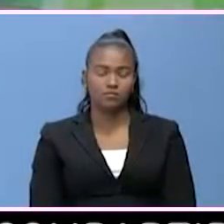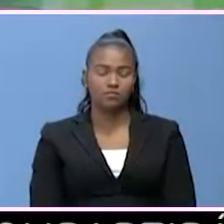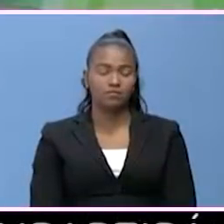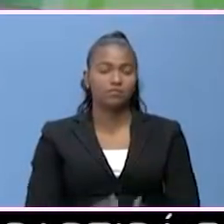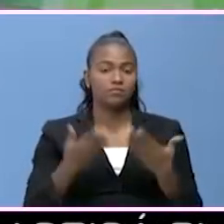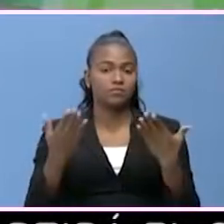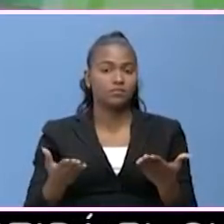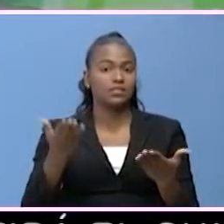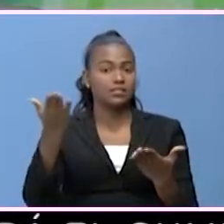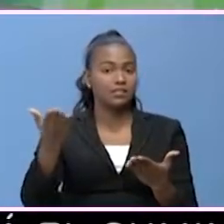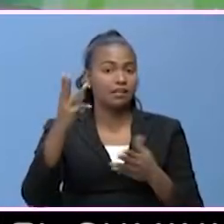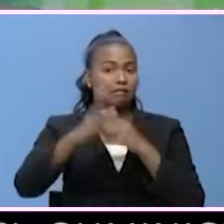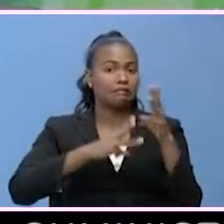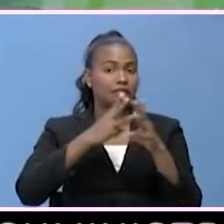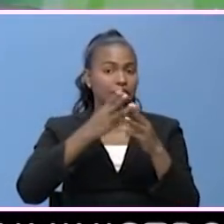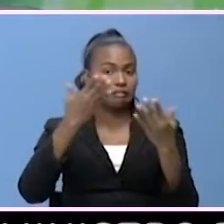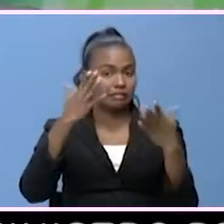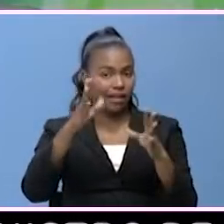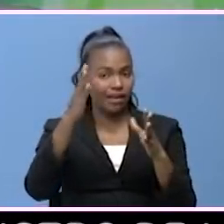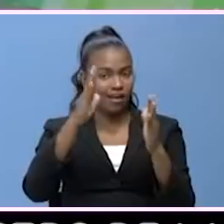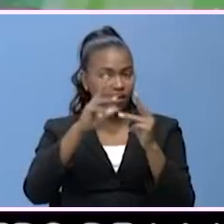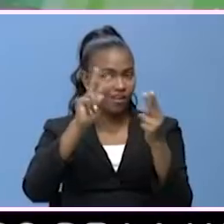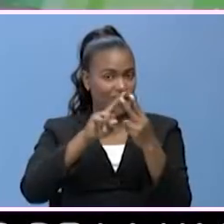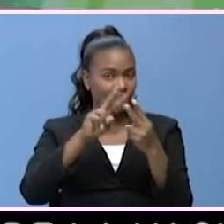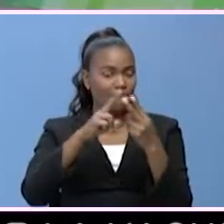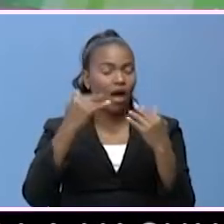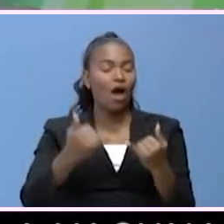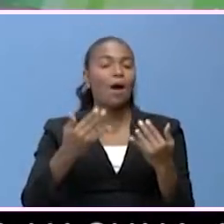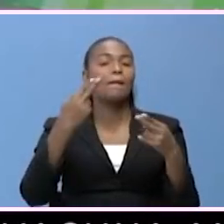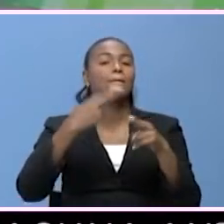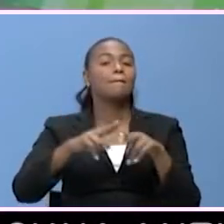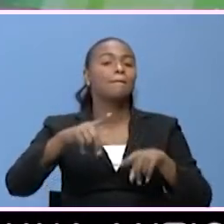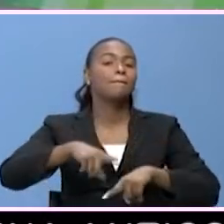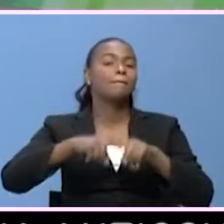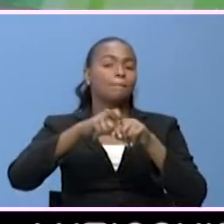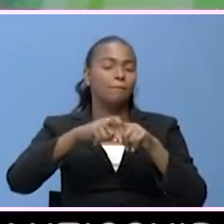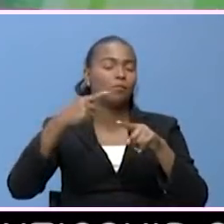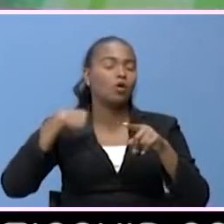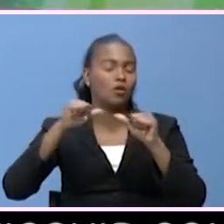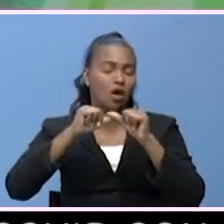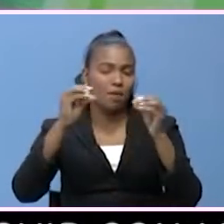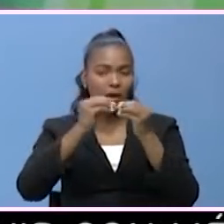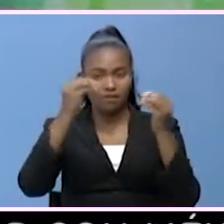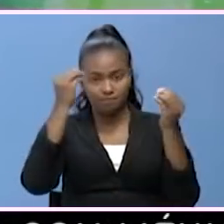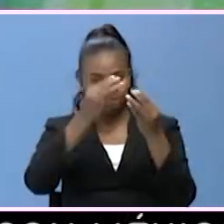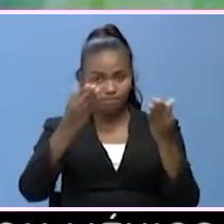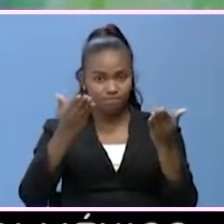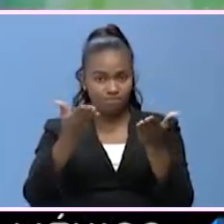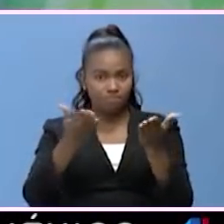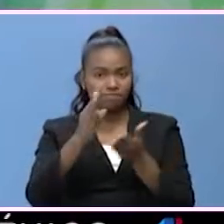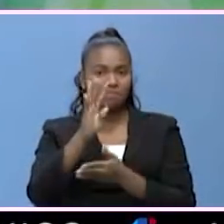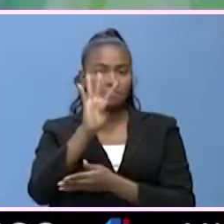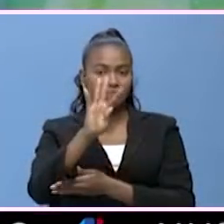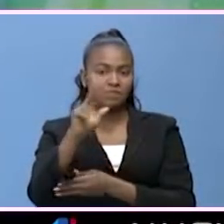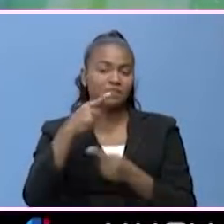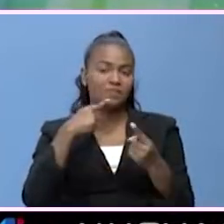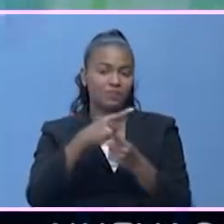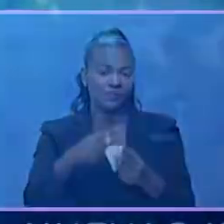Bueno, señores, así está el mundo. Nos vamos a una brevísima pausa comercial, de inmediato más aquí en 4RD Noticias, emisión